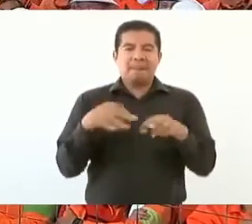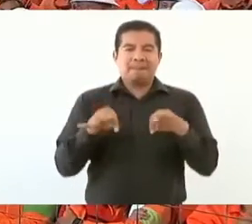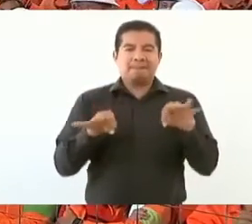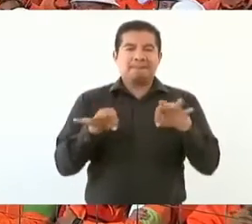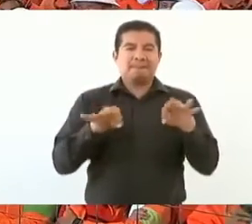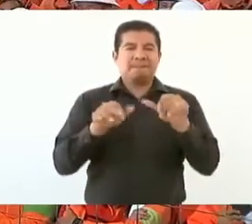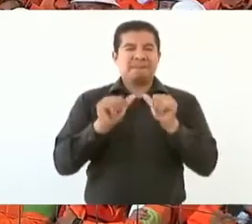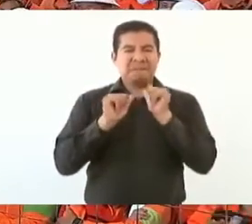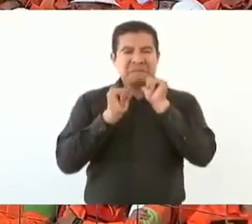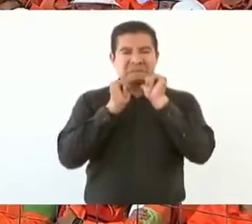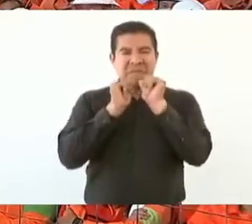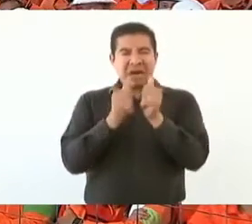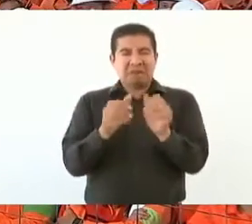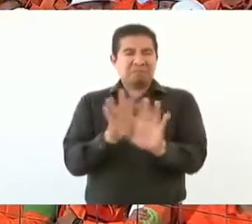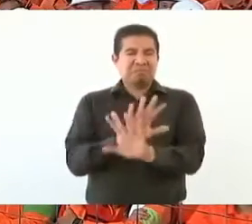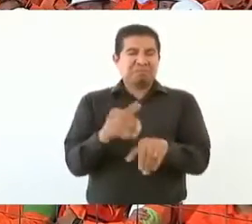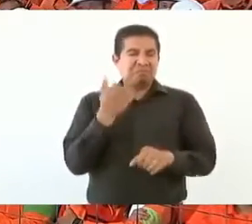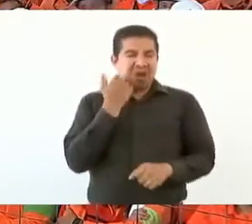trabajo.